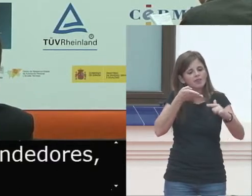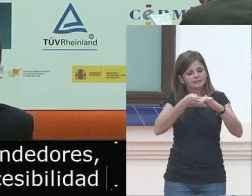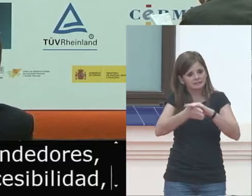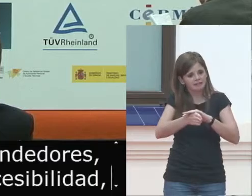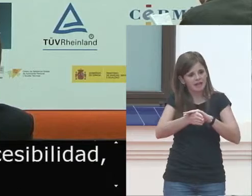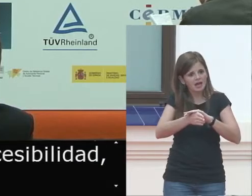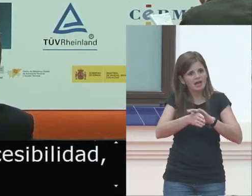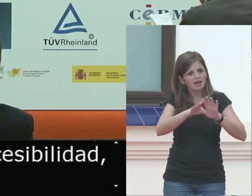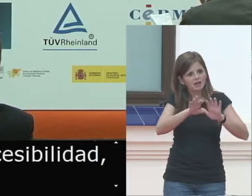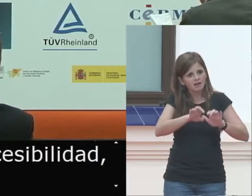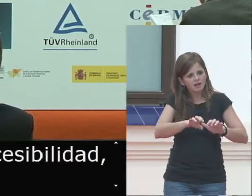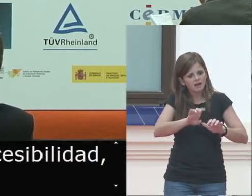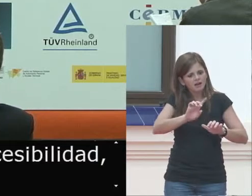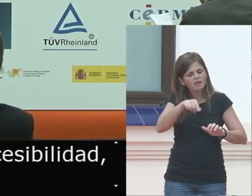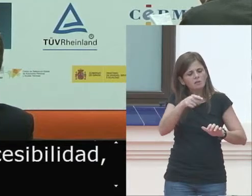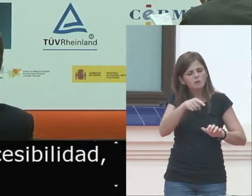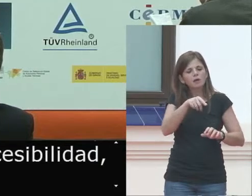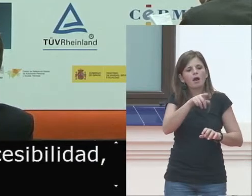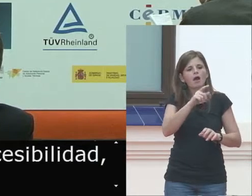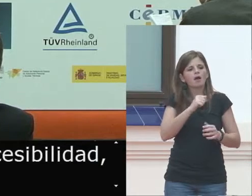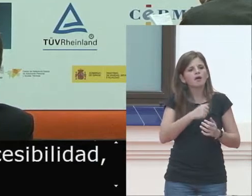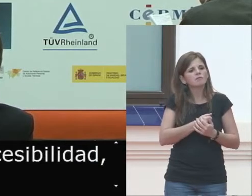después se dice, oye,